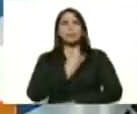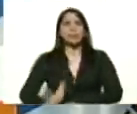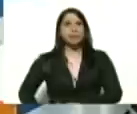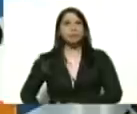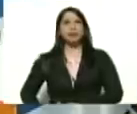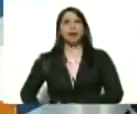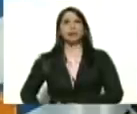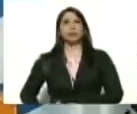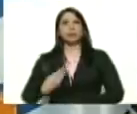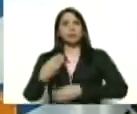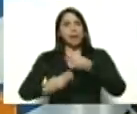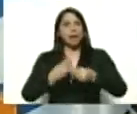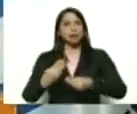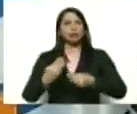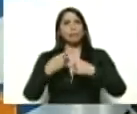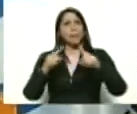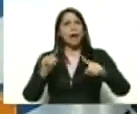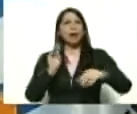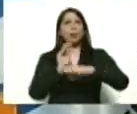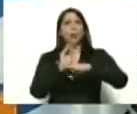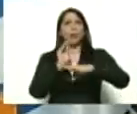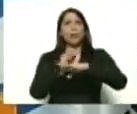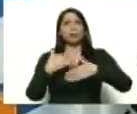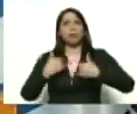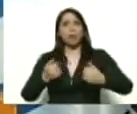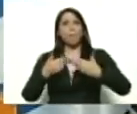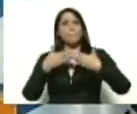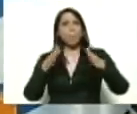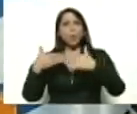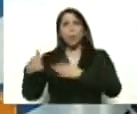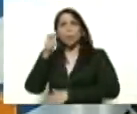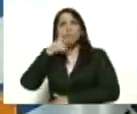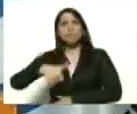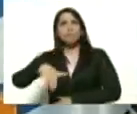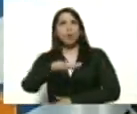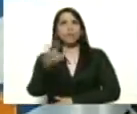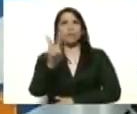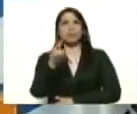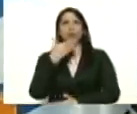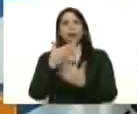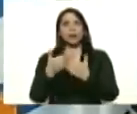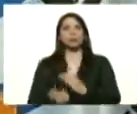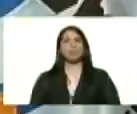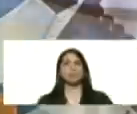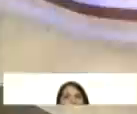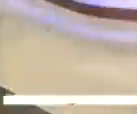instituido para salvaguardar la salud pública del pueblo de Venezuela. Muchas gracias.